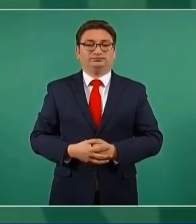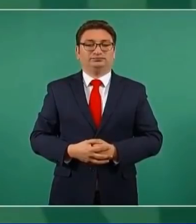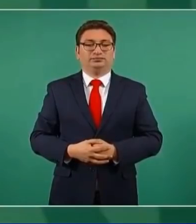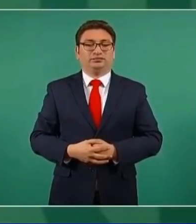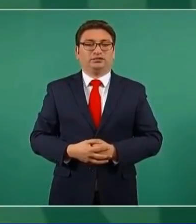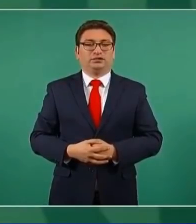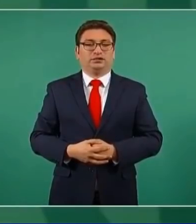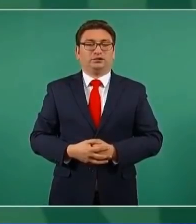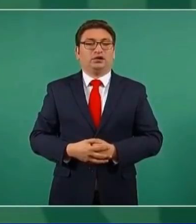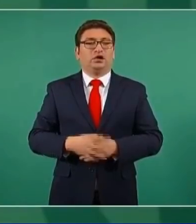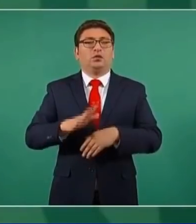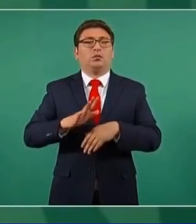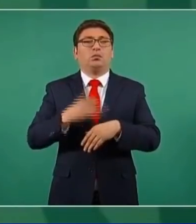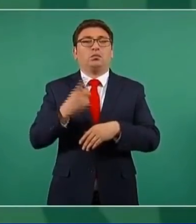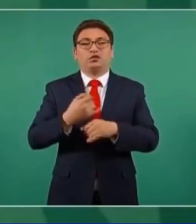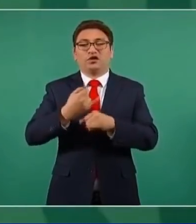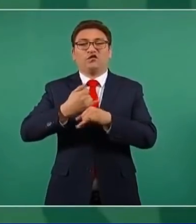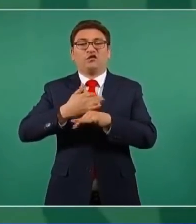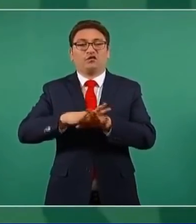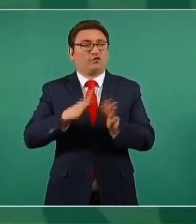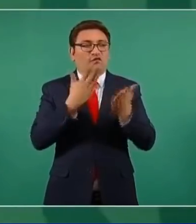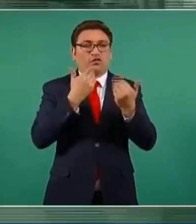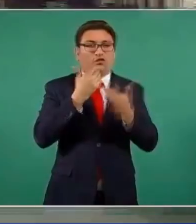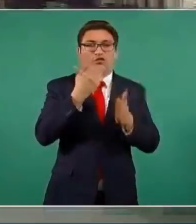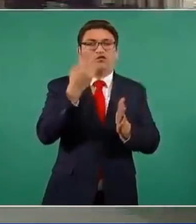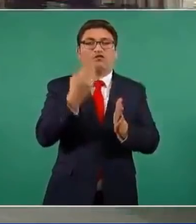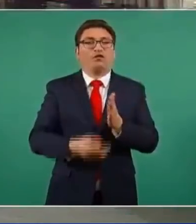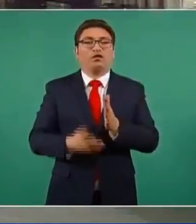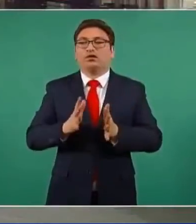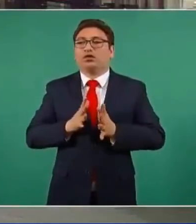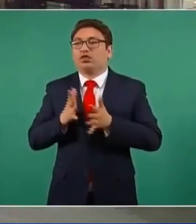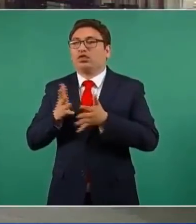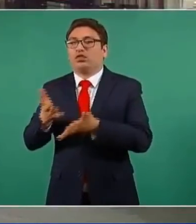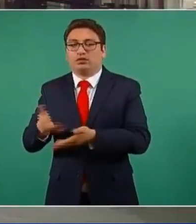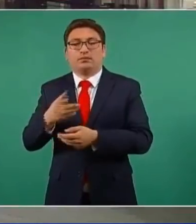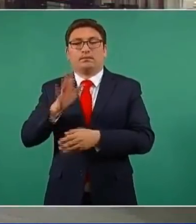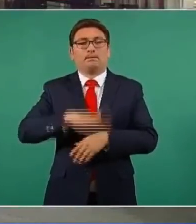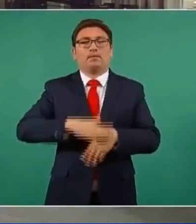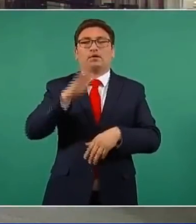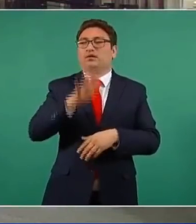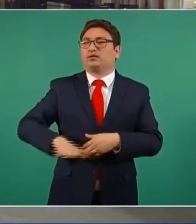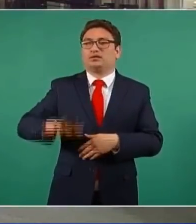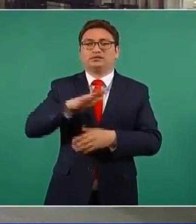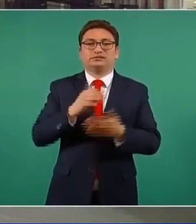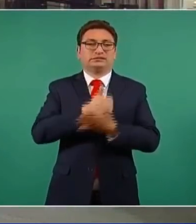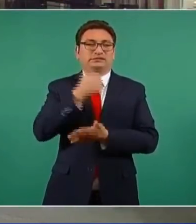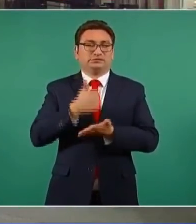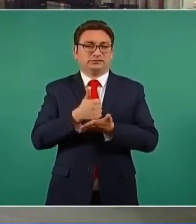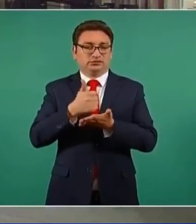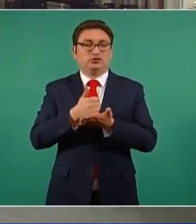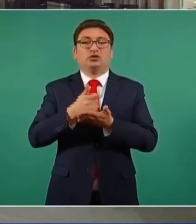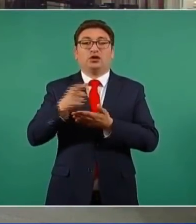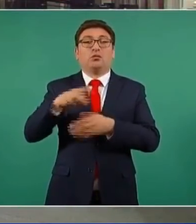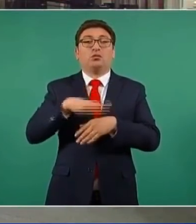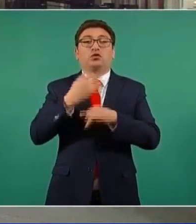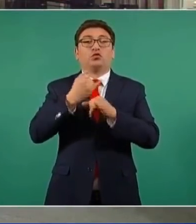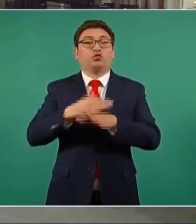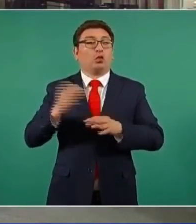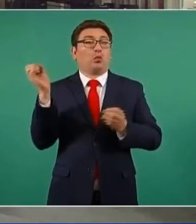Por falta de información, sobre todo aquí en la ciudad, que fue tanto el bombardeo